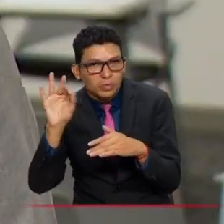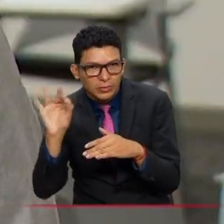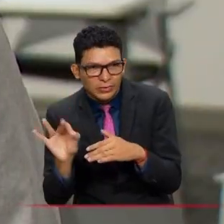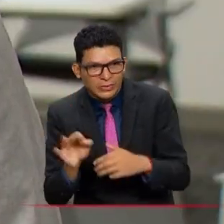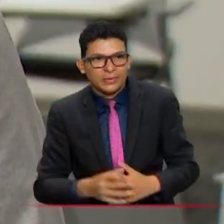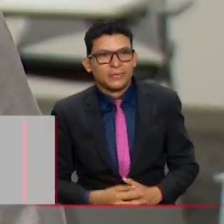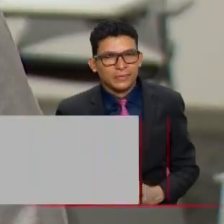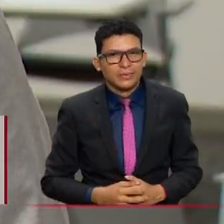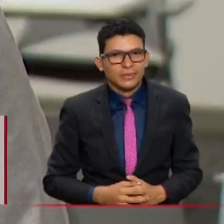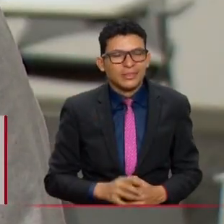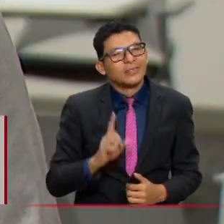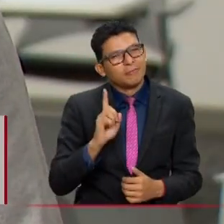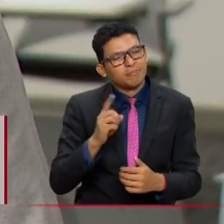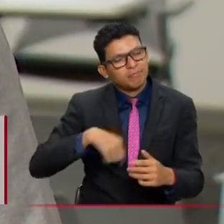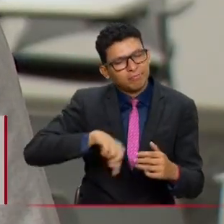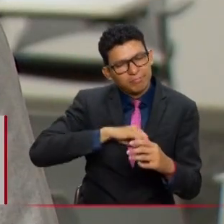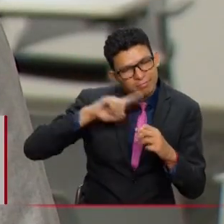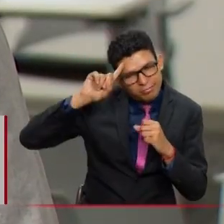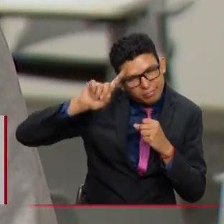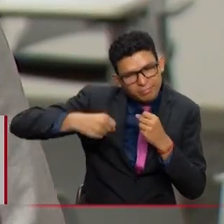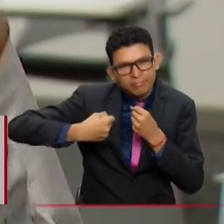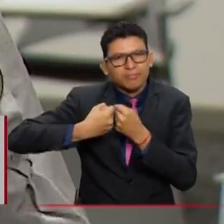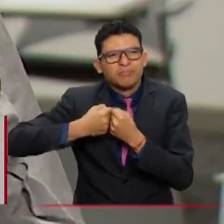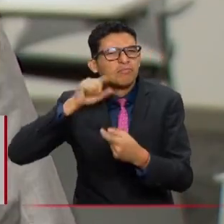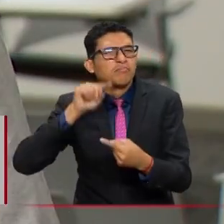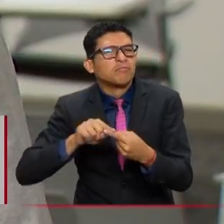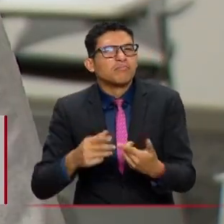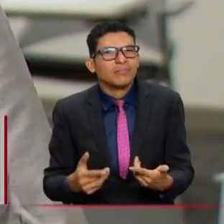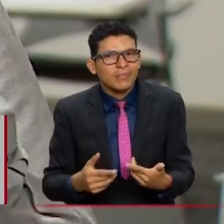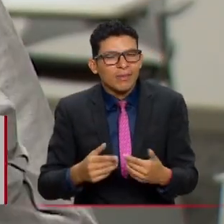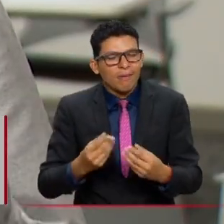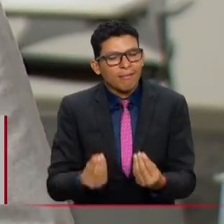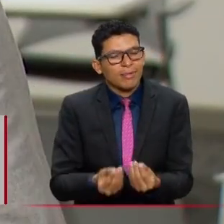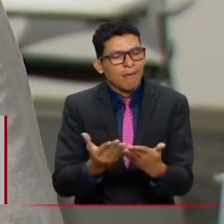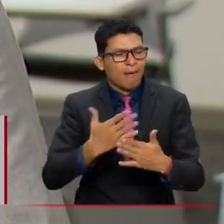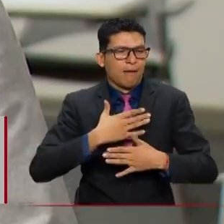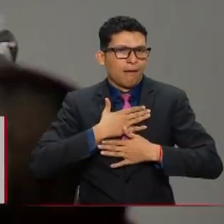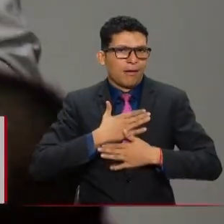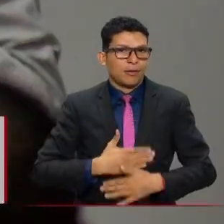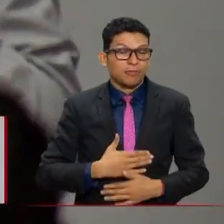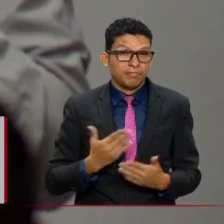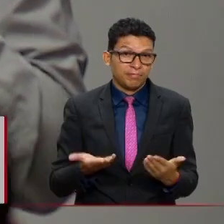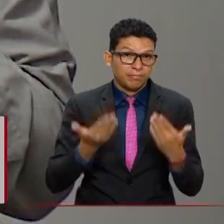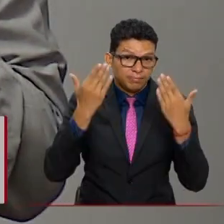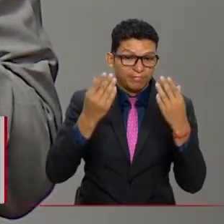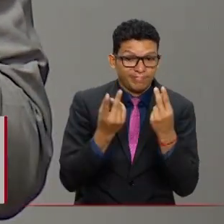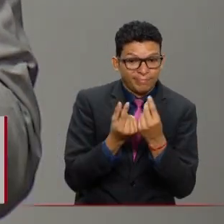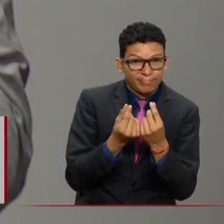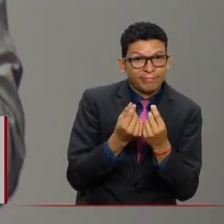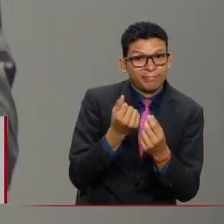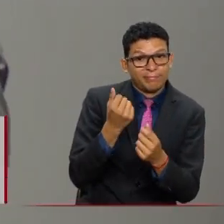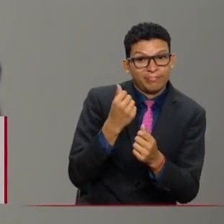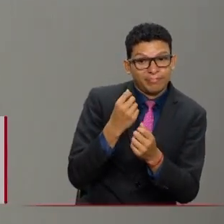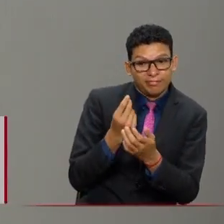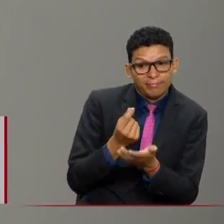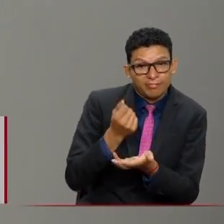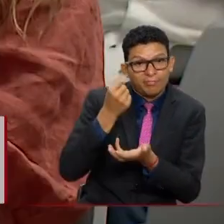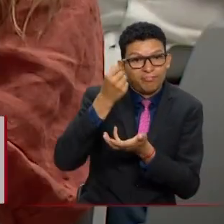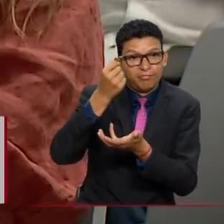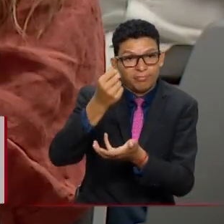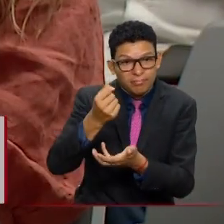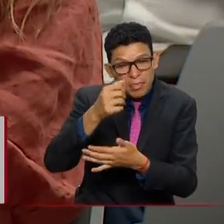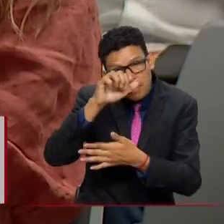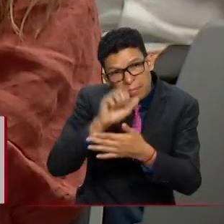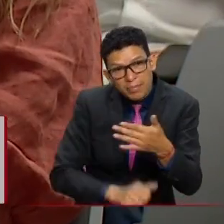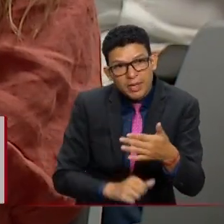lo que buscamos con este convenio con Acodres es darles ese alivio y ese beneficio económico, financiero, con una menor